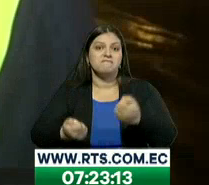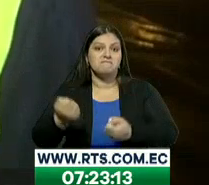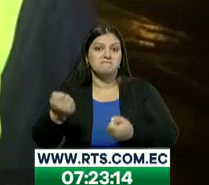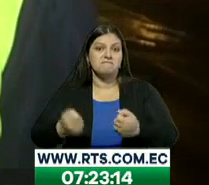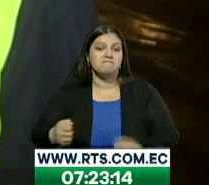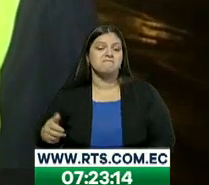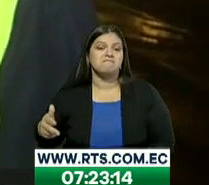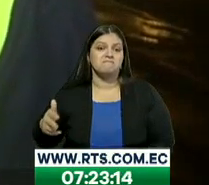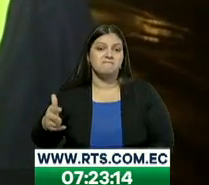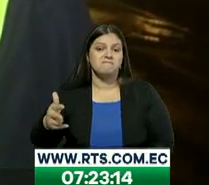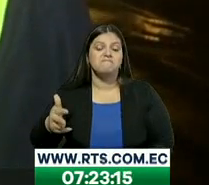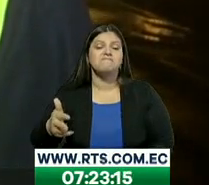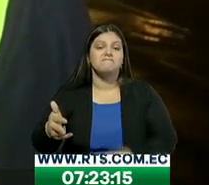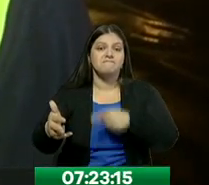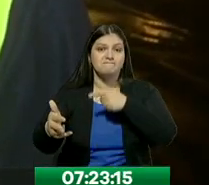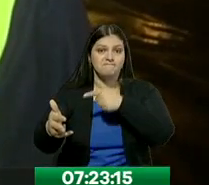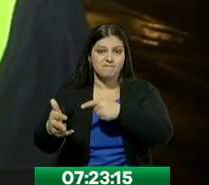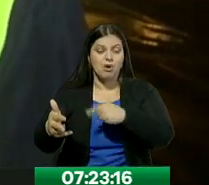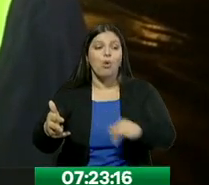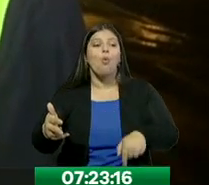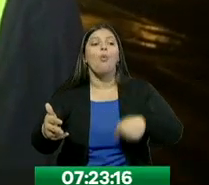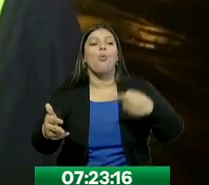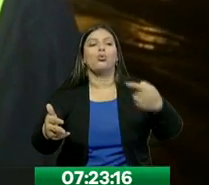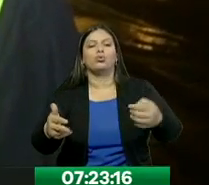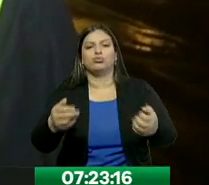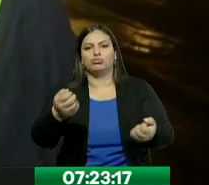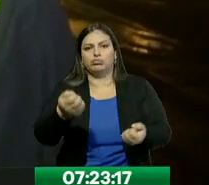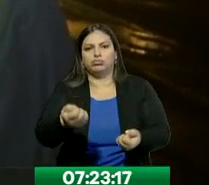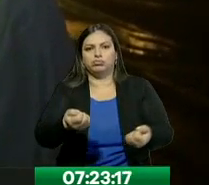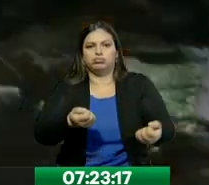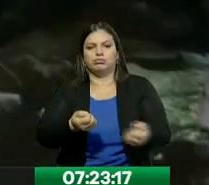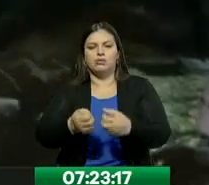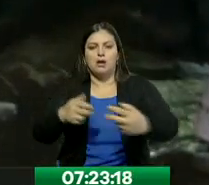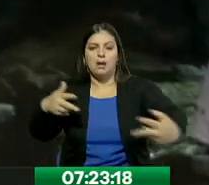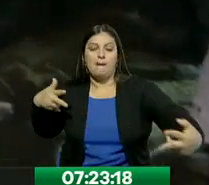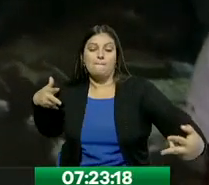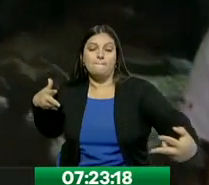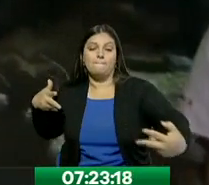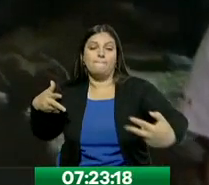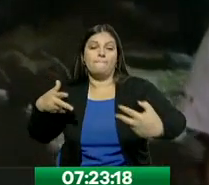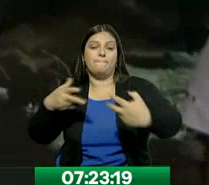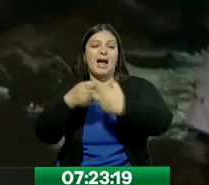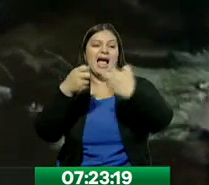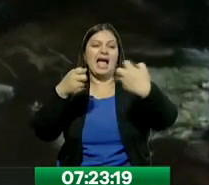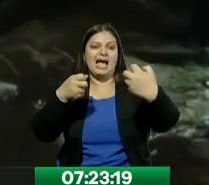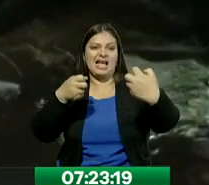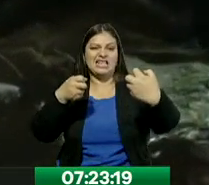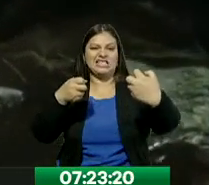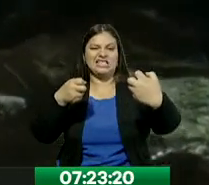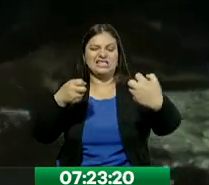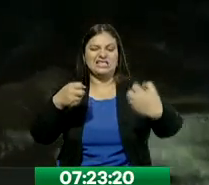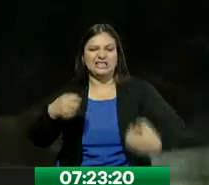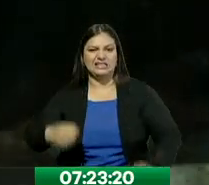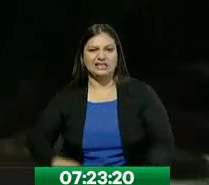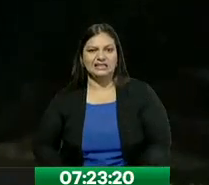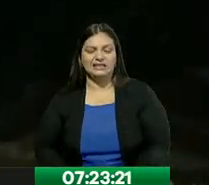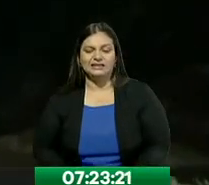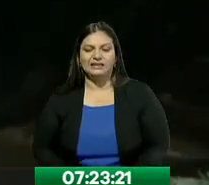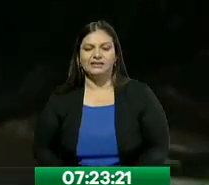por un vehículo que se trasladaba en sentido hacia la vía Quevedo. otro vehículo que se trasladaba en sentido